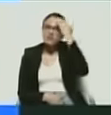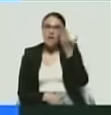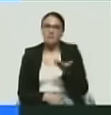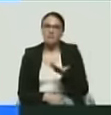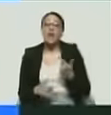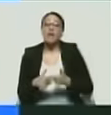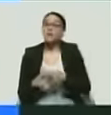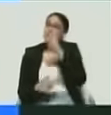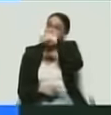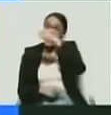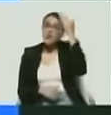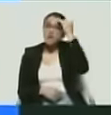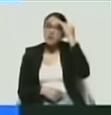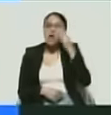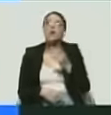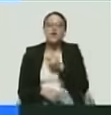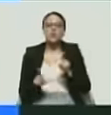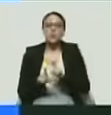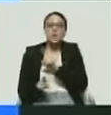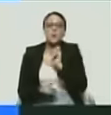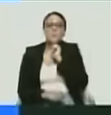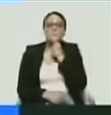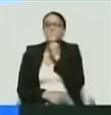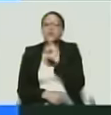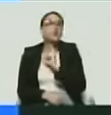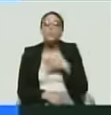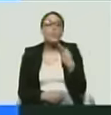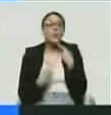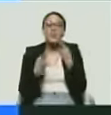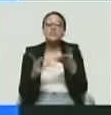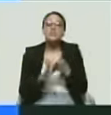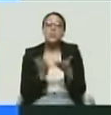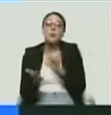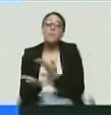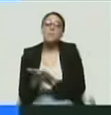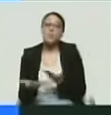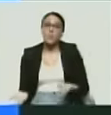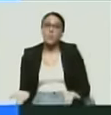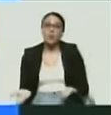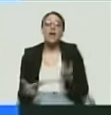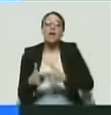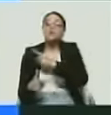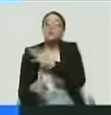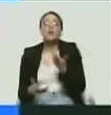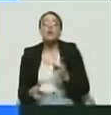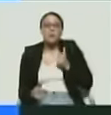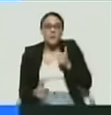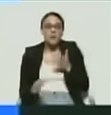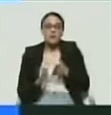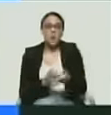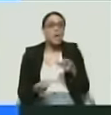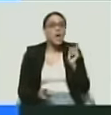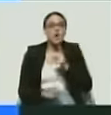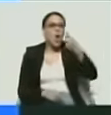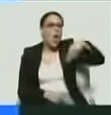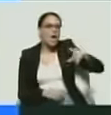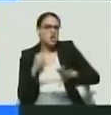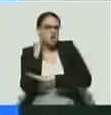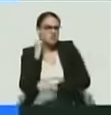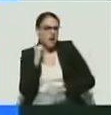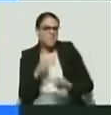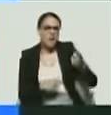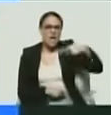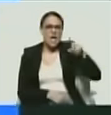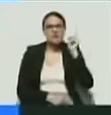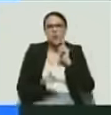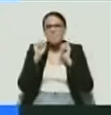ya sabe que la fuerza indetenible del pueblo de Venezuela se soltó y se va a expresar